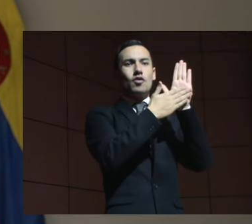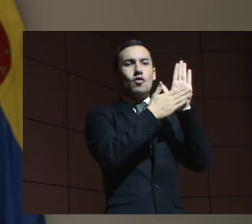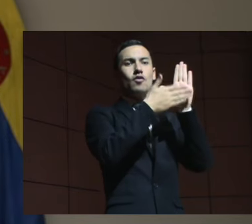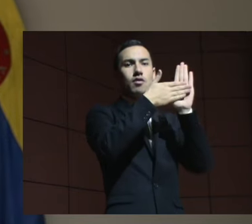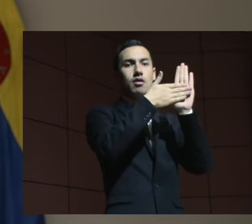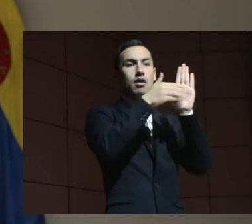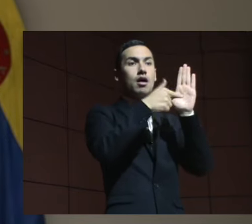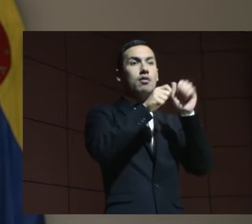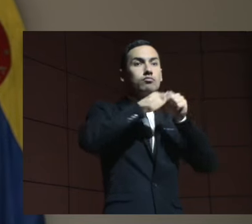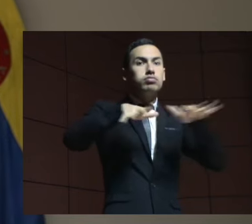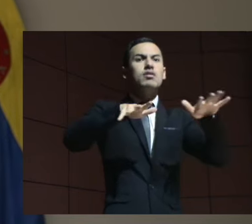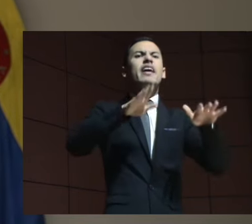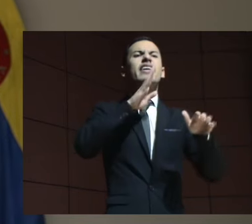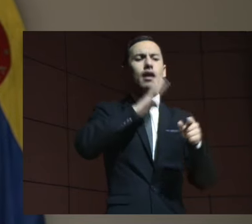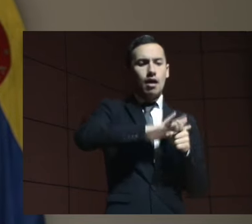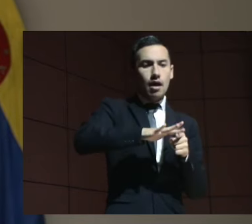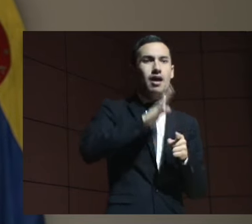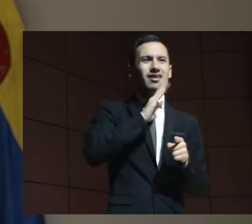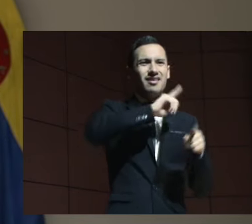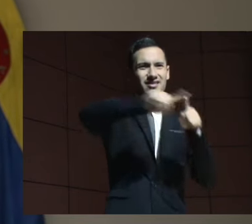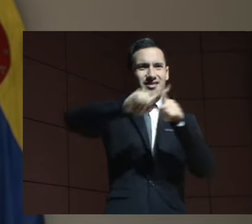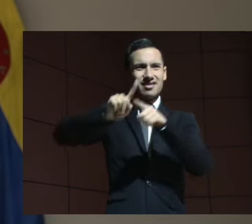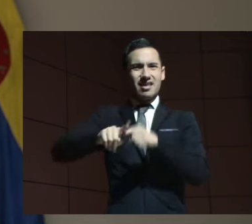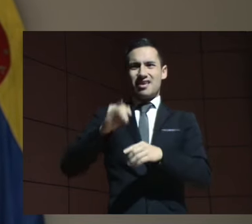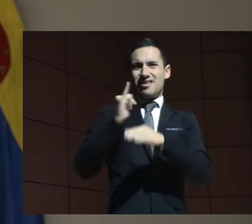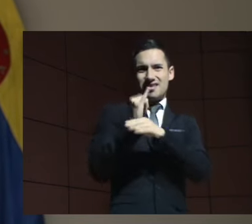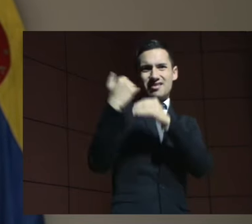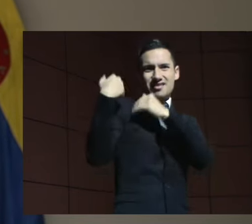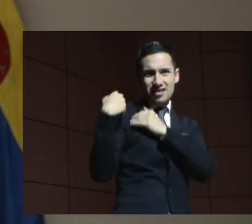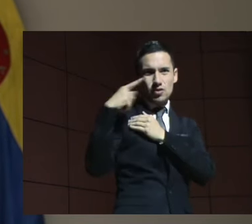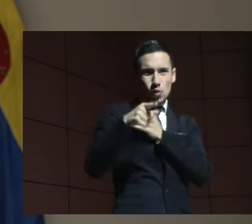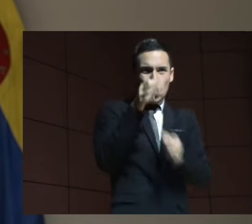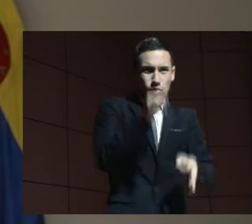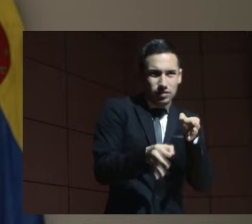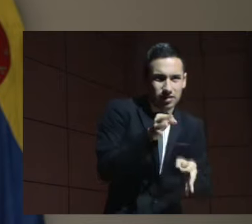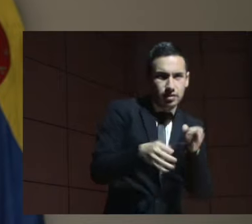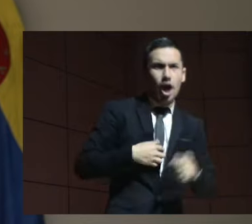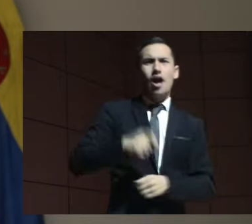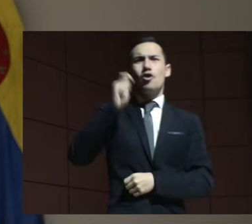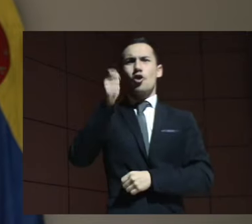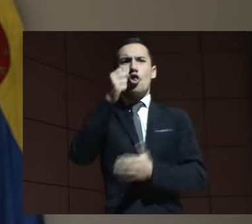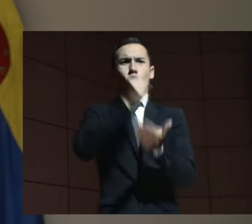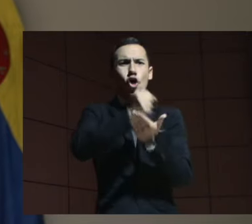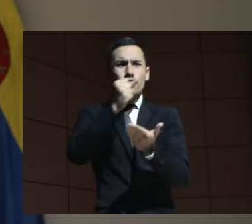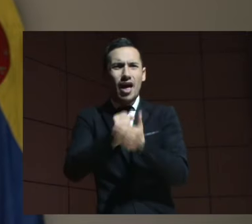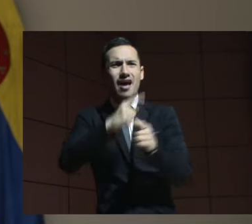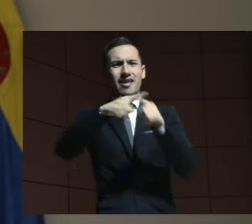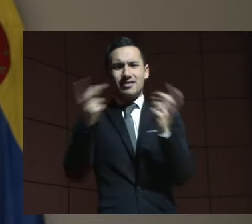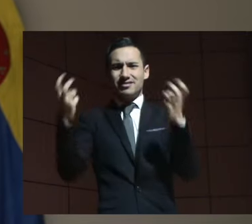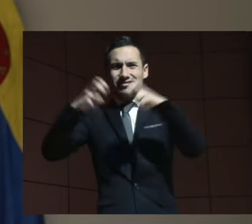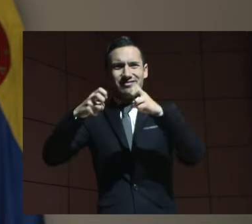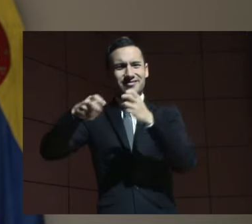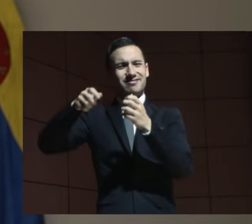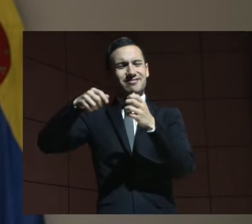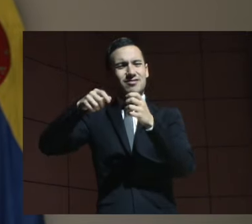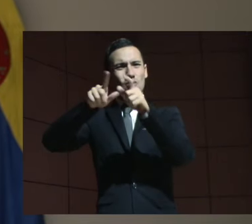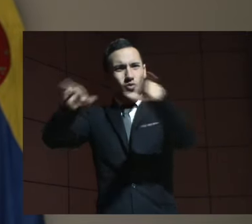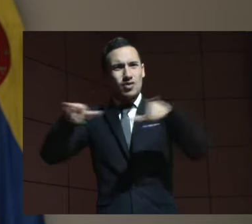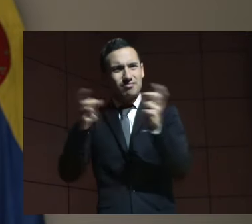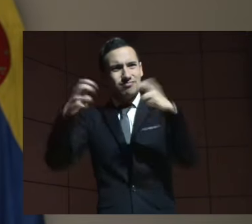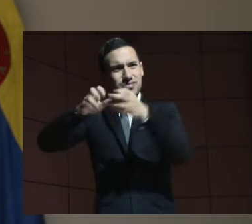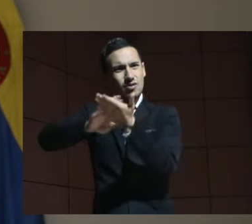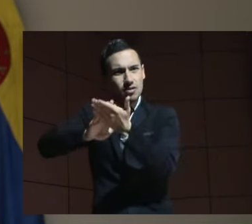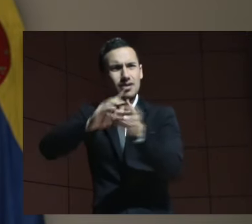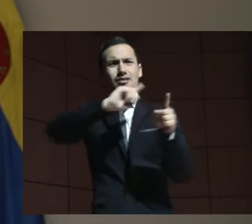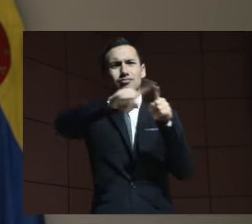documento que ha de ser aplicado por operadores de justicia, por jueces, por notarios, por centros de conciliación,